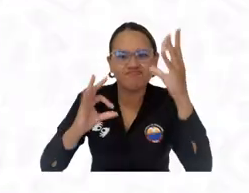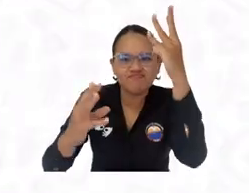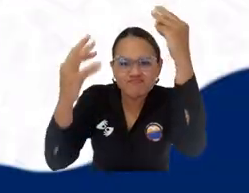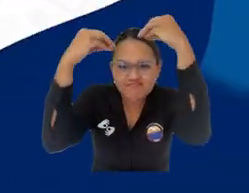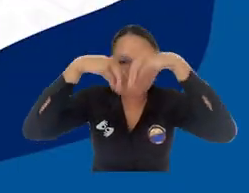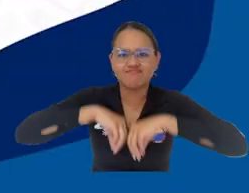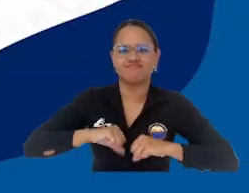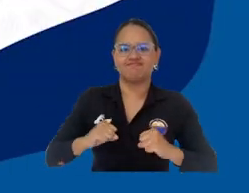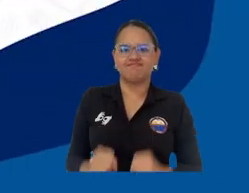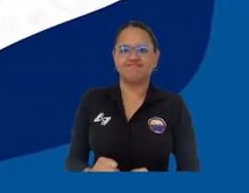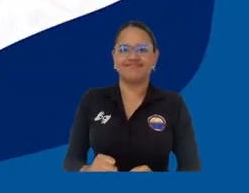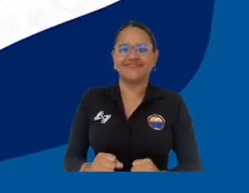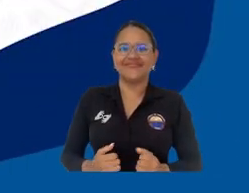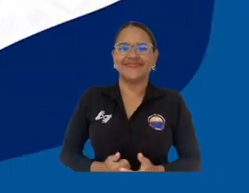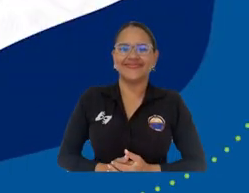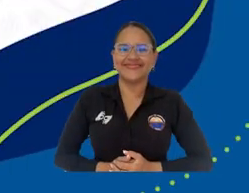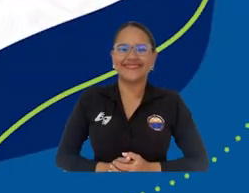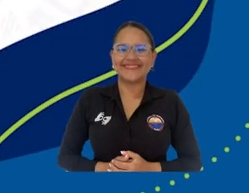calidad.